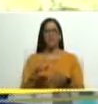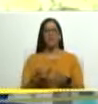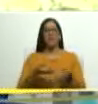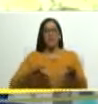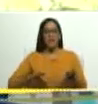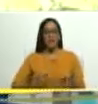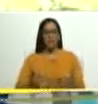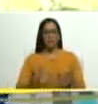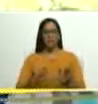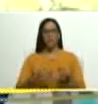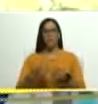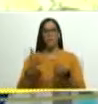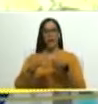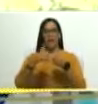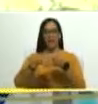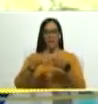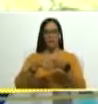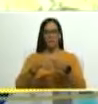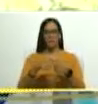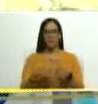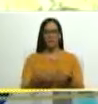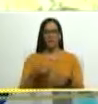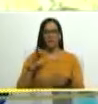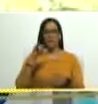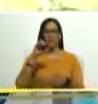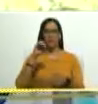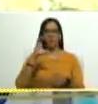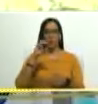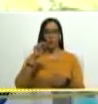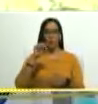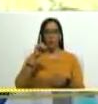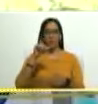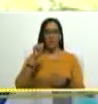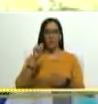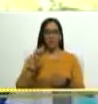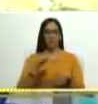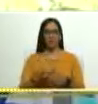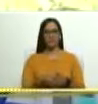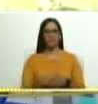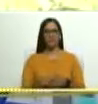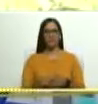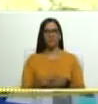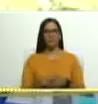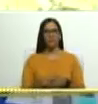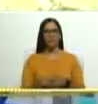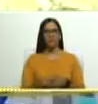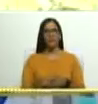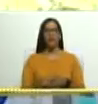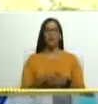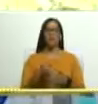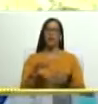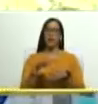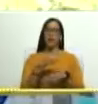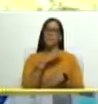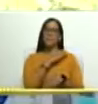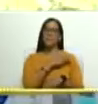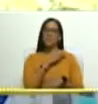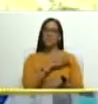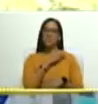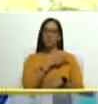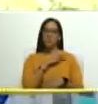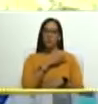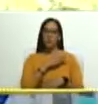Maracaibo, Yoconda Esperanza. Fue misionera de la Gran Misión en Amor